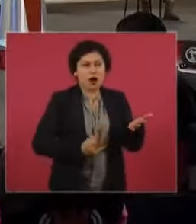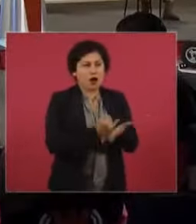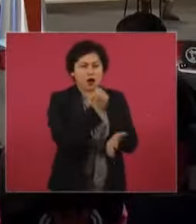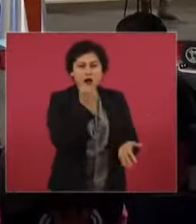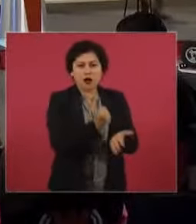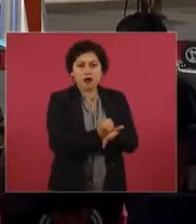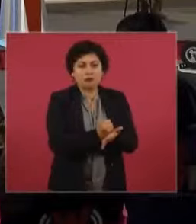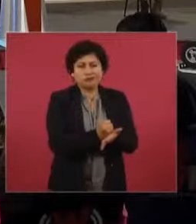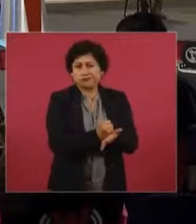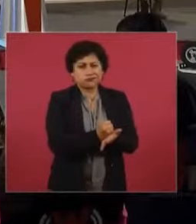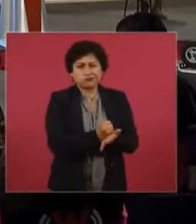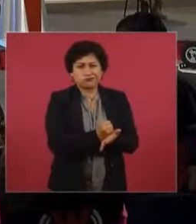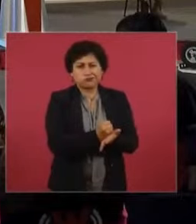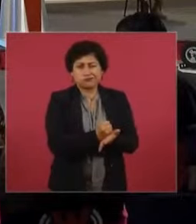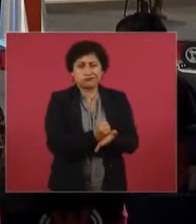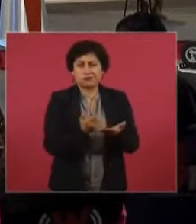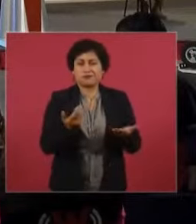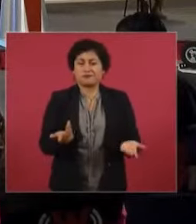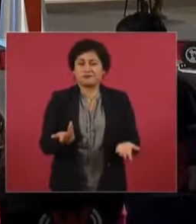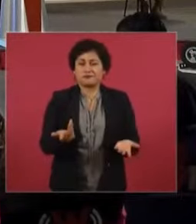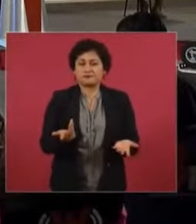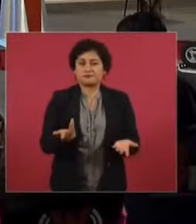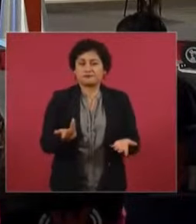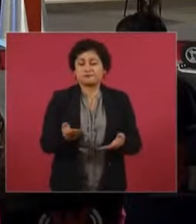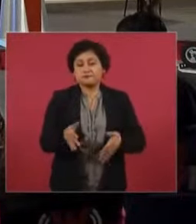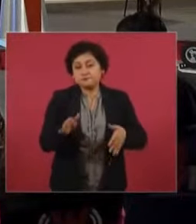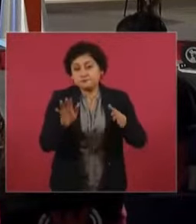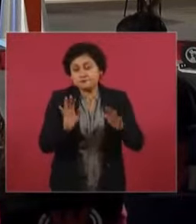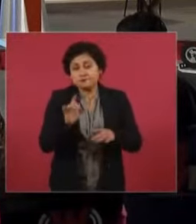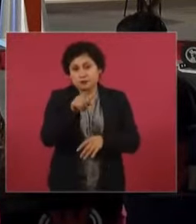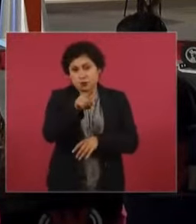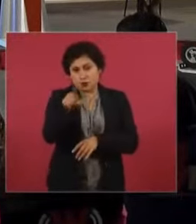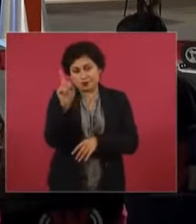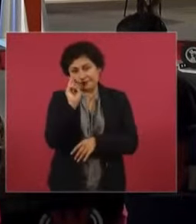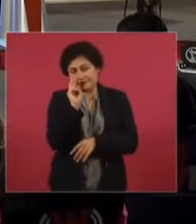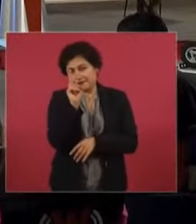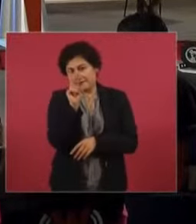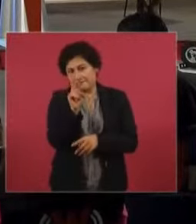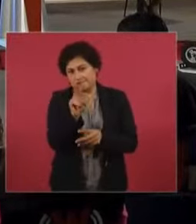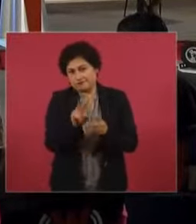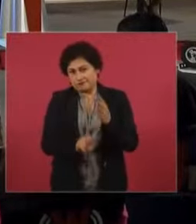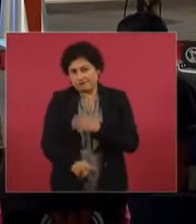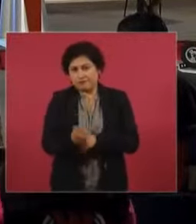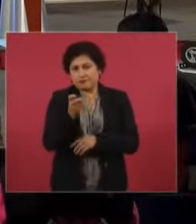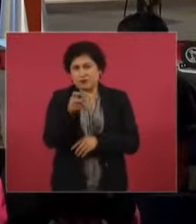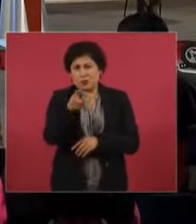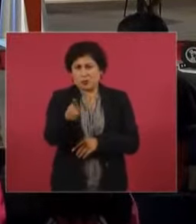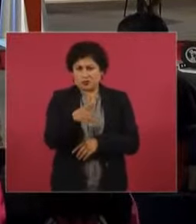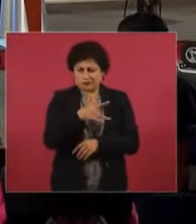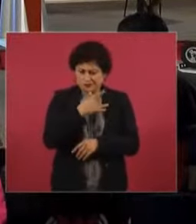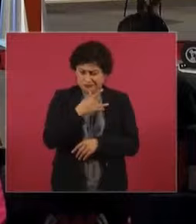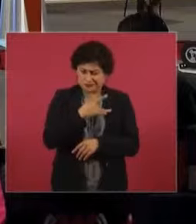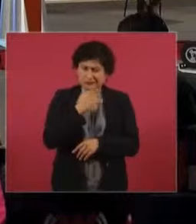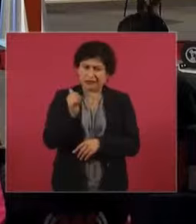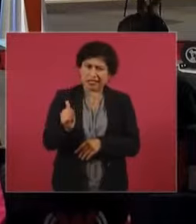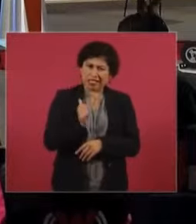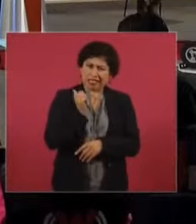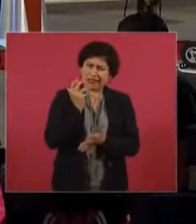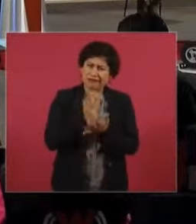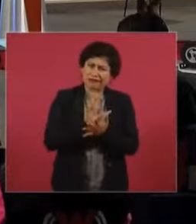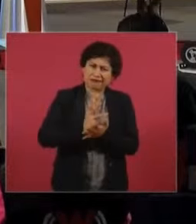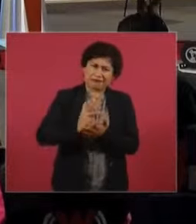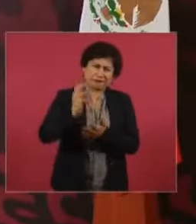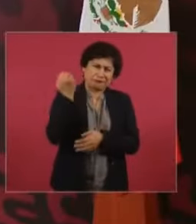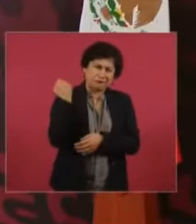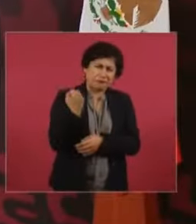republicana o por un ataque cibernético se ponga en riesgo a los colegas debería tomarse con la mayor de la preocupación especialmente